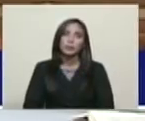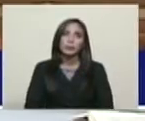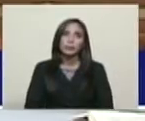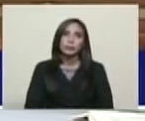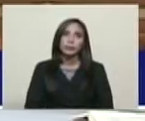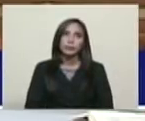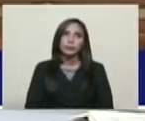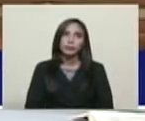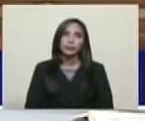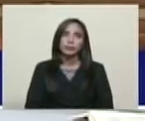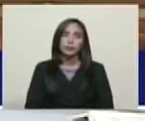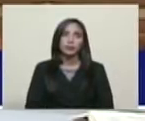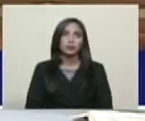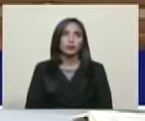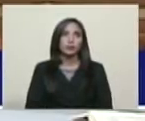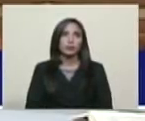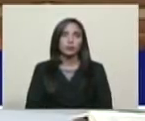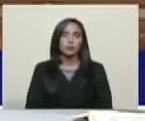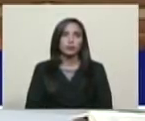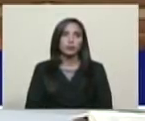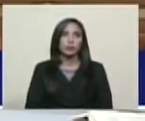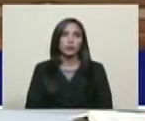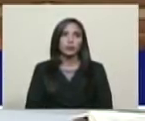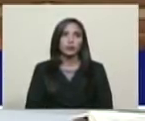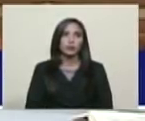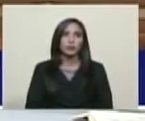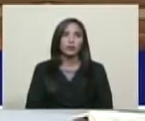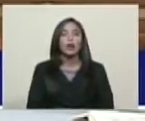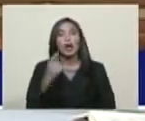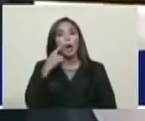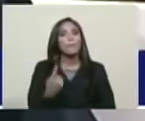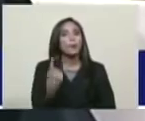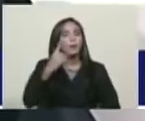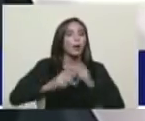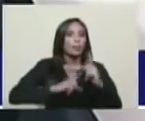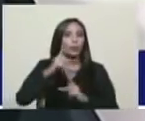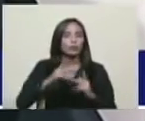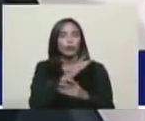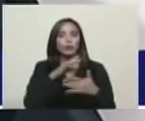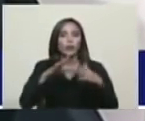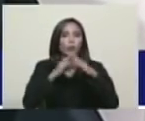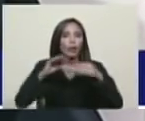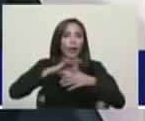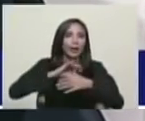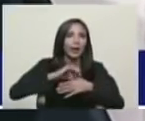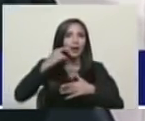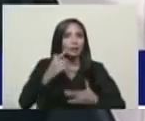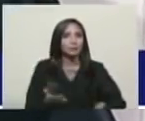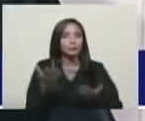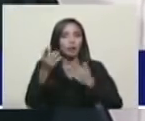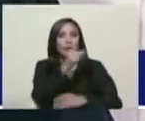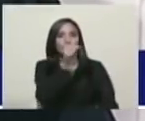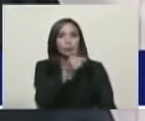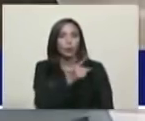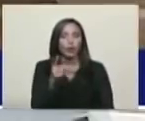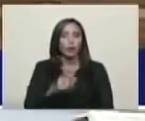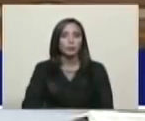Wilmar. El primer productor de ganado. Primer productor de ganado del país. R. Zulia.